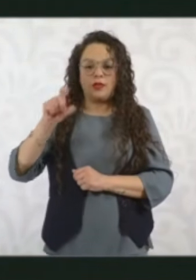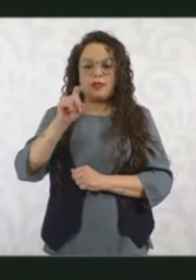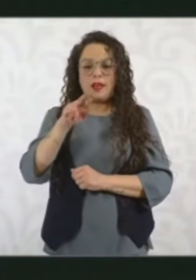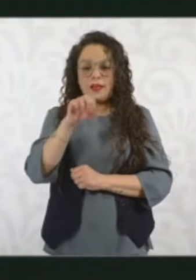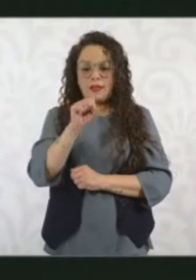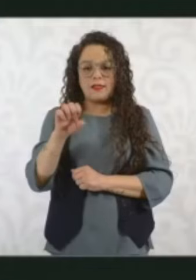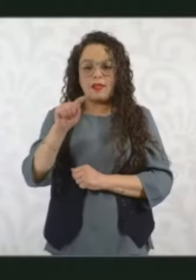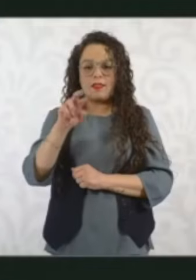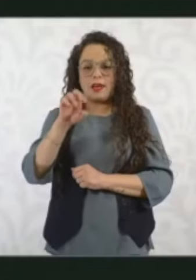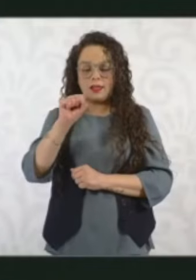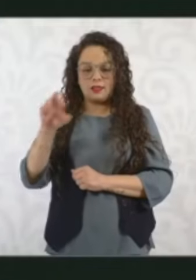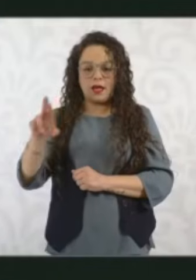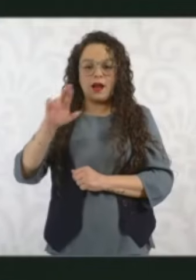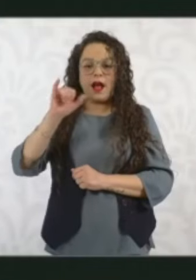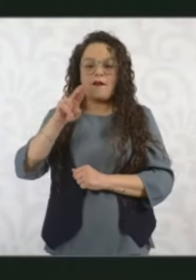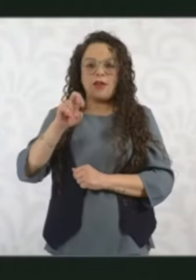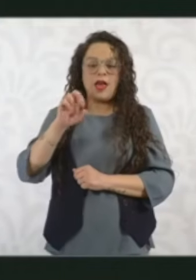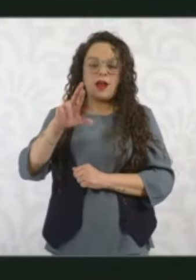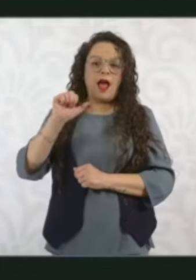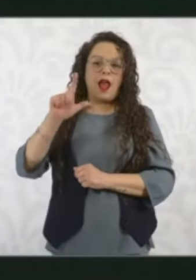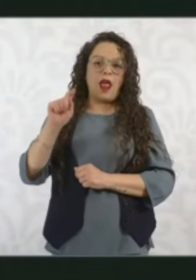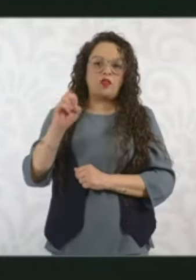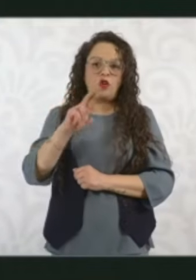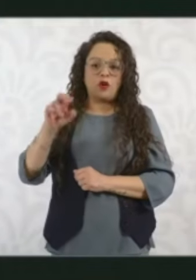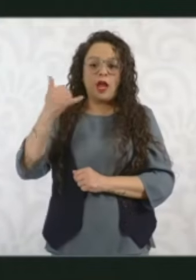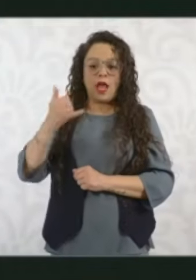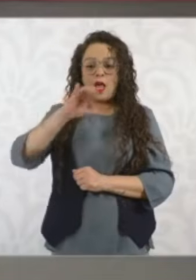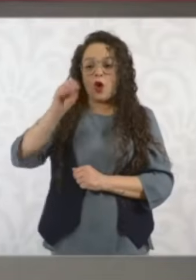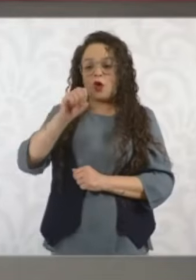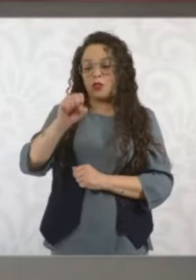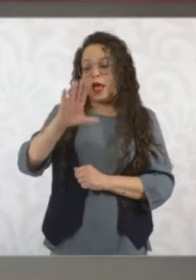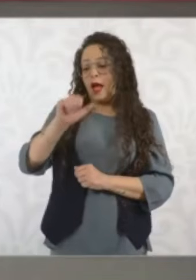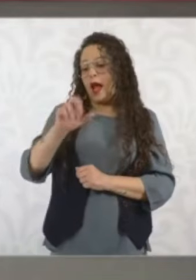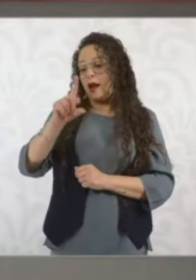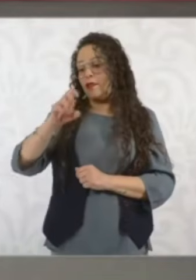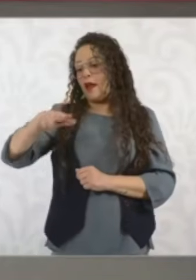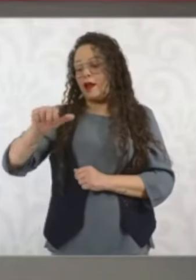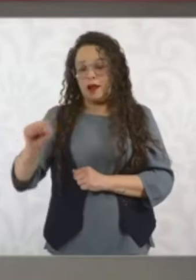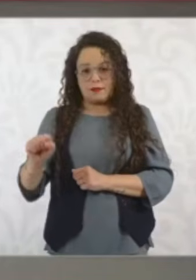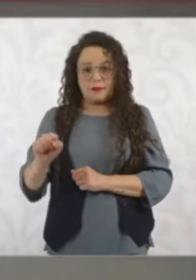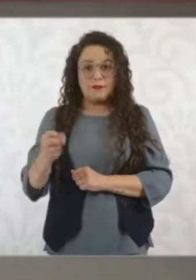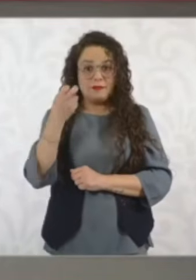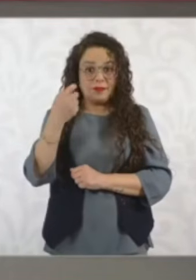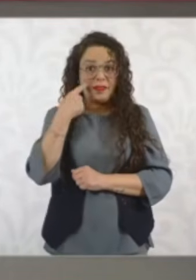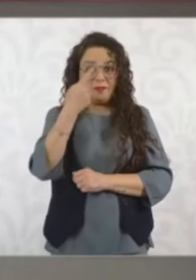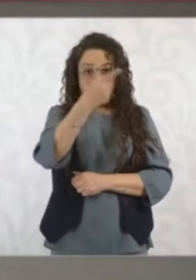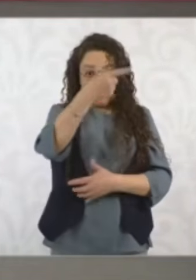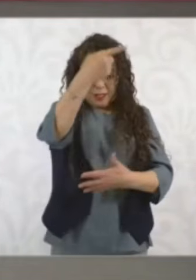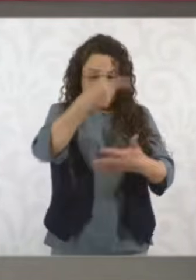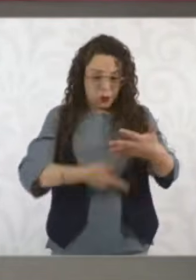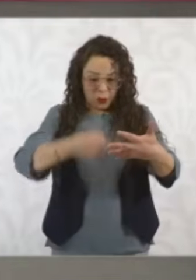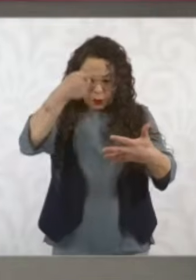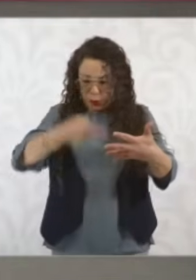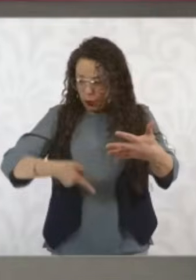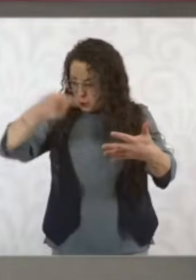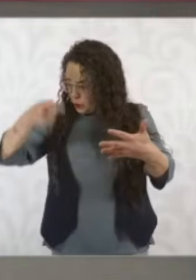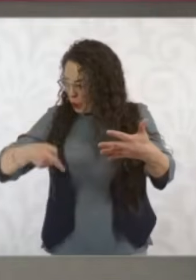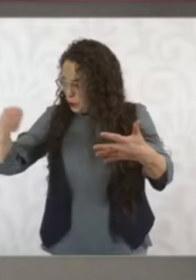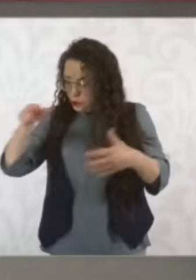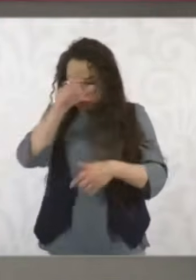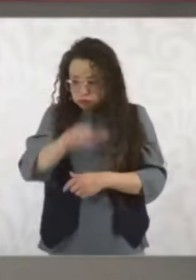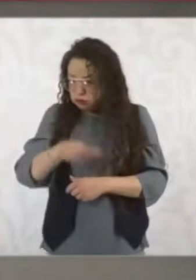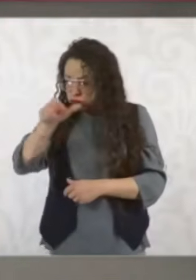Javier Latorre y José Cárdenas. Principalmente vemos que quienes tienen mayor